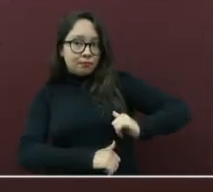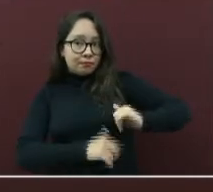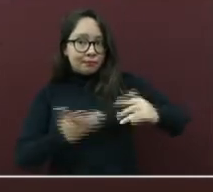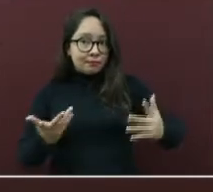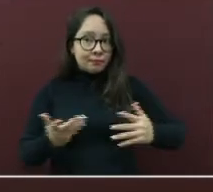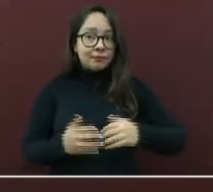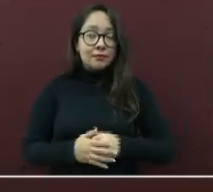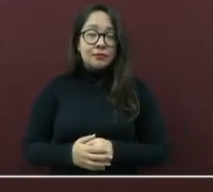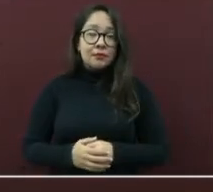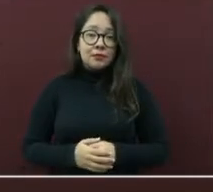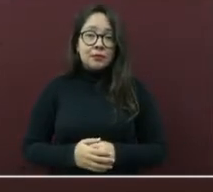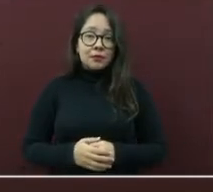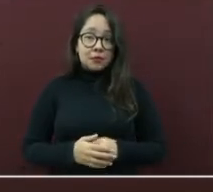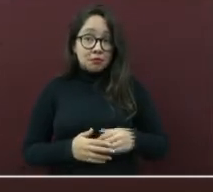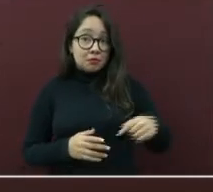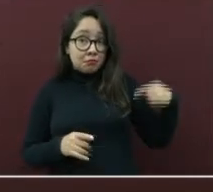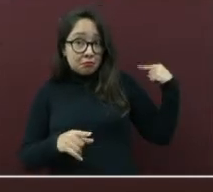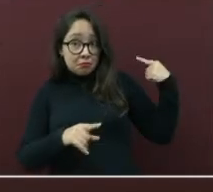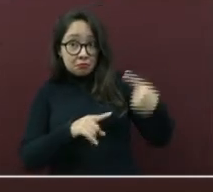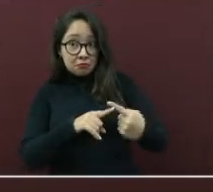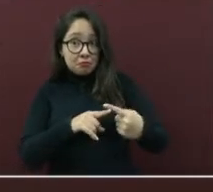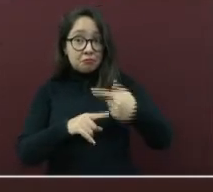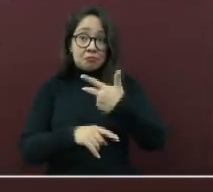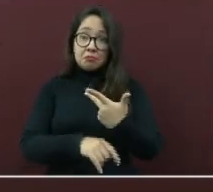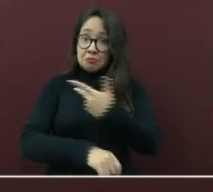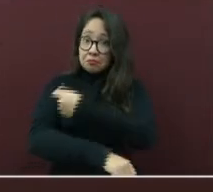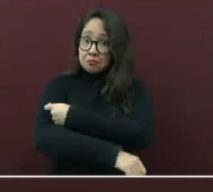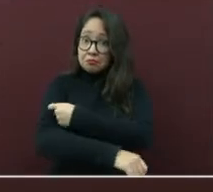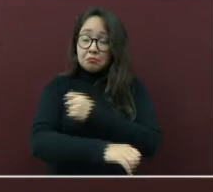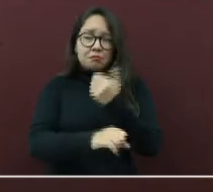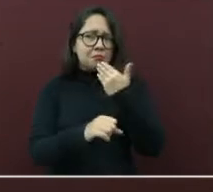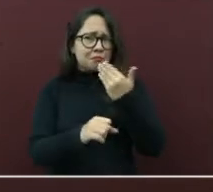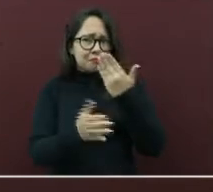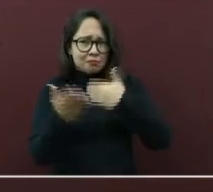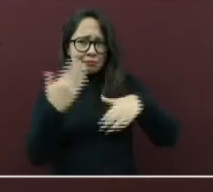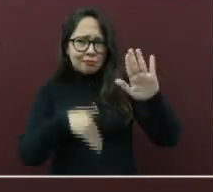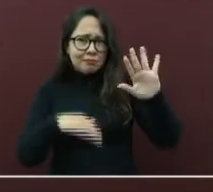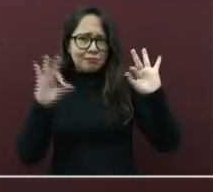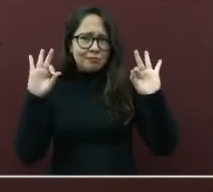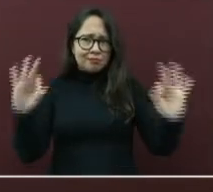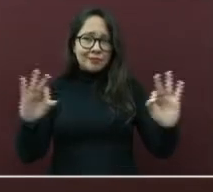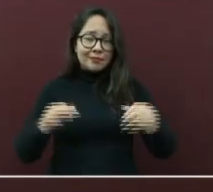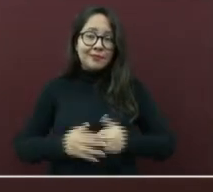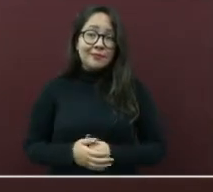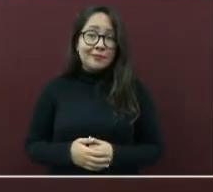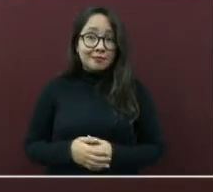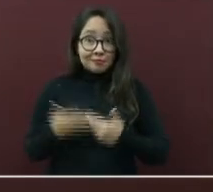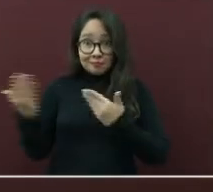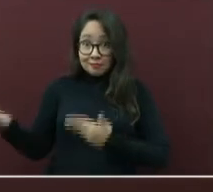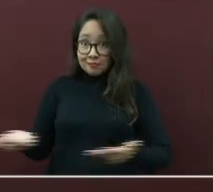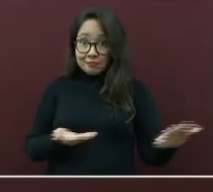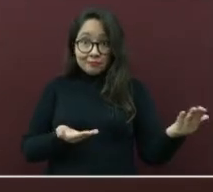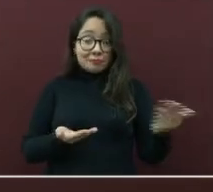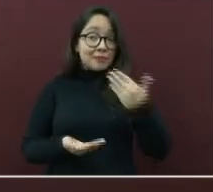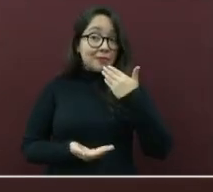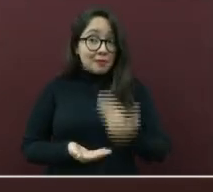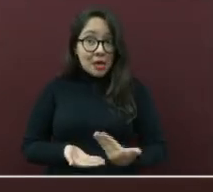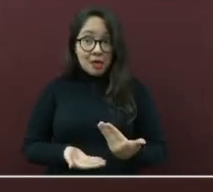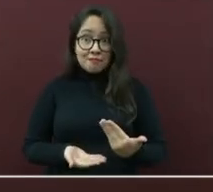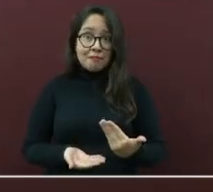la vacunación ha sido un éxito y están los resultados